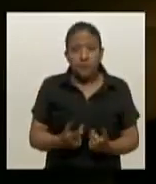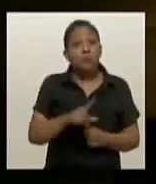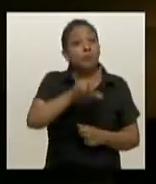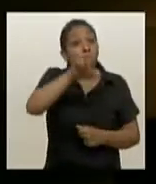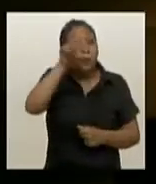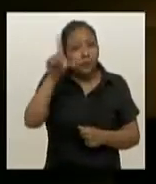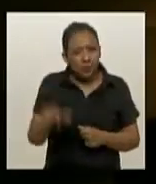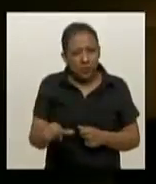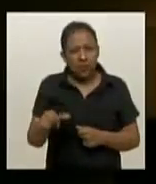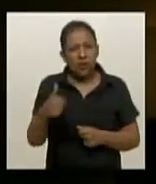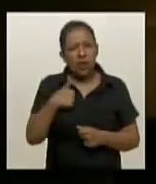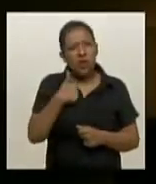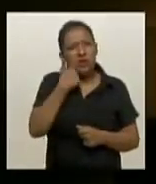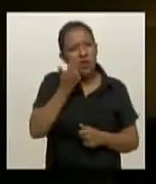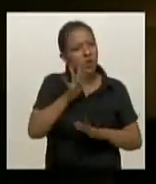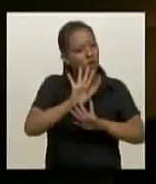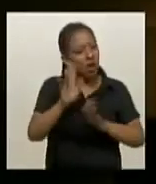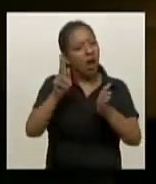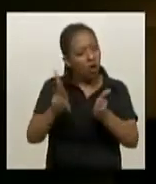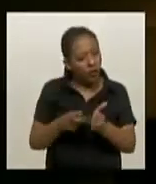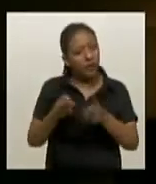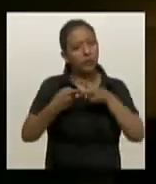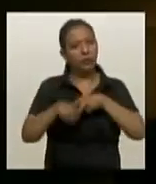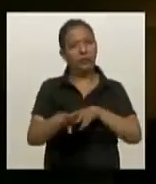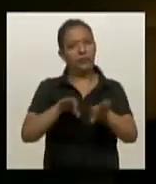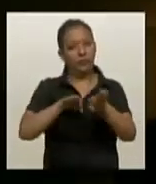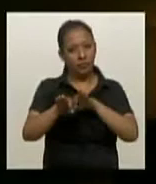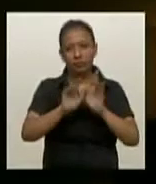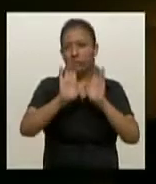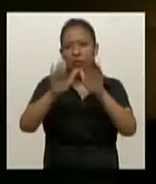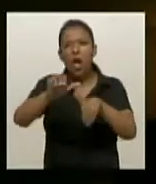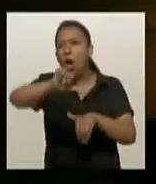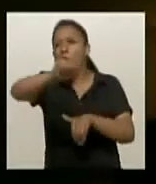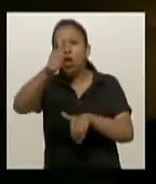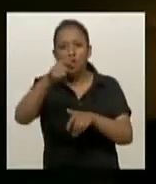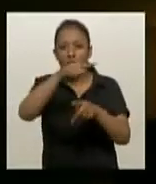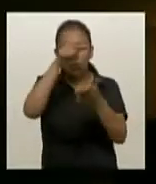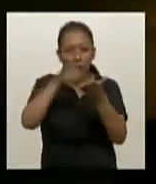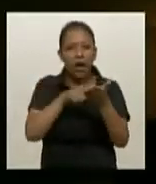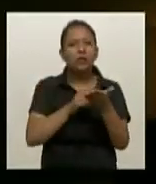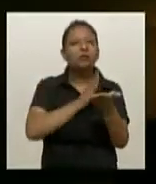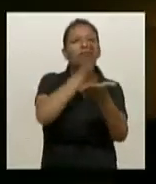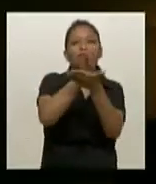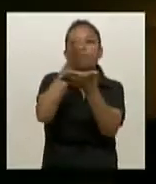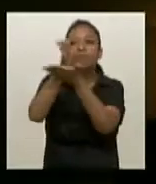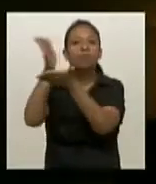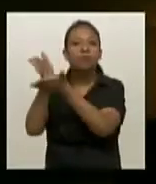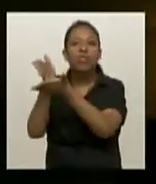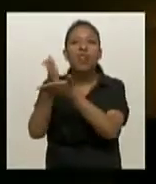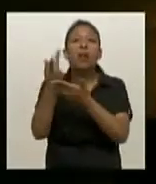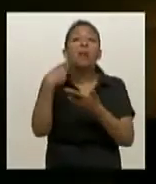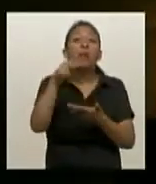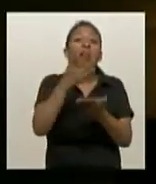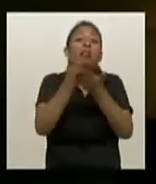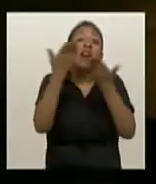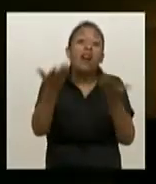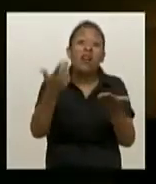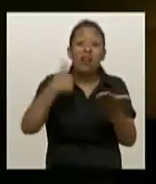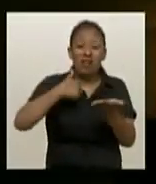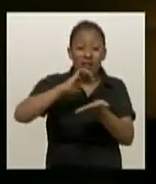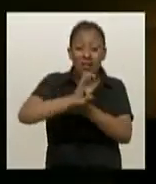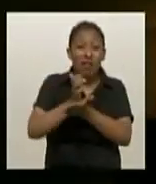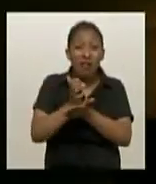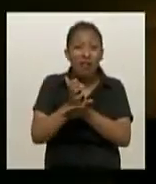Posteriormente, cuando intento yo nuevamente hacer mi vida laboral, en otras empresas empiezo a tocar puertas, pero ahora resulta que la discriminación ya no